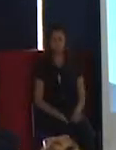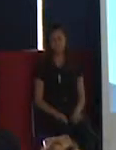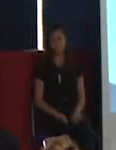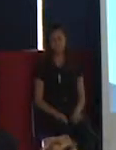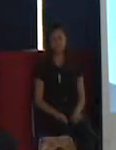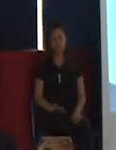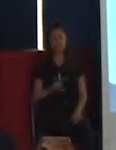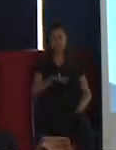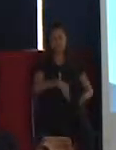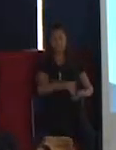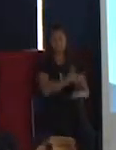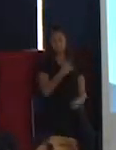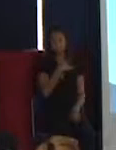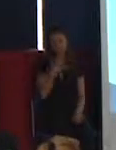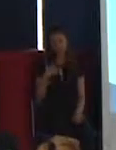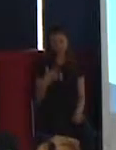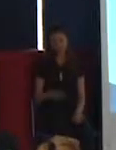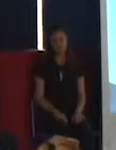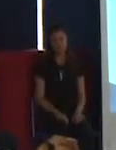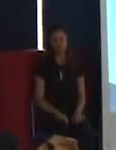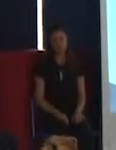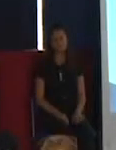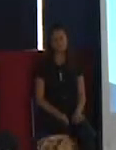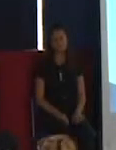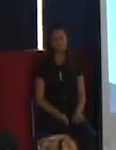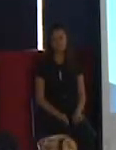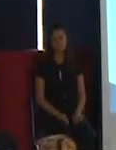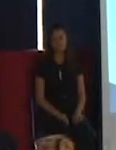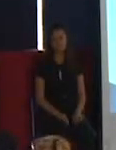el Ministerio de Salud